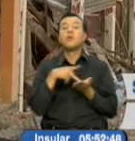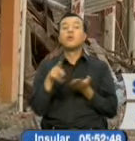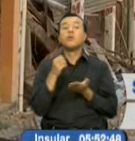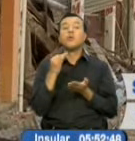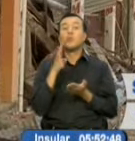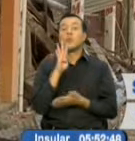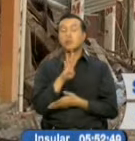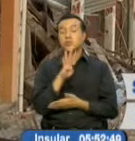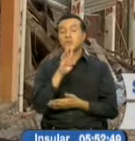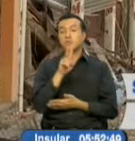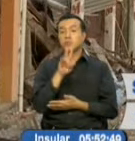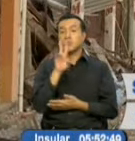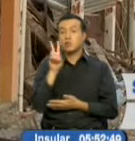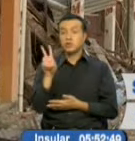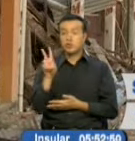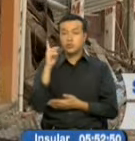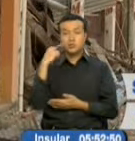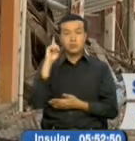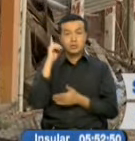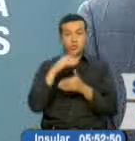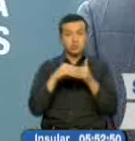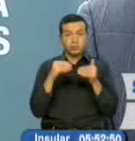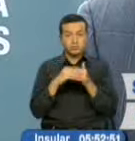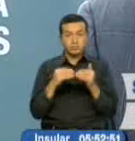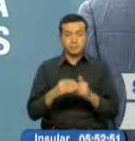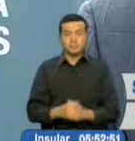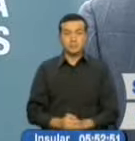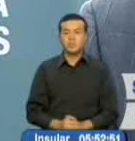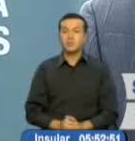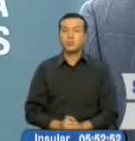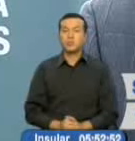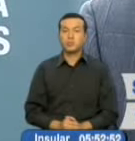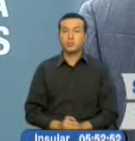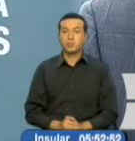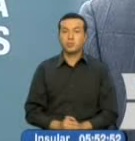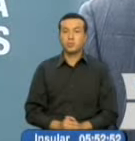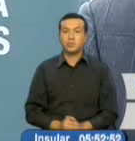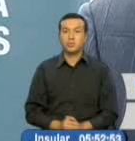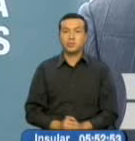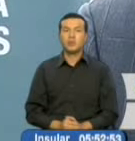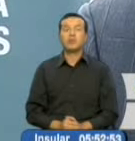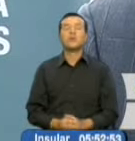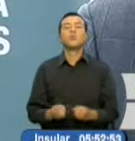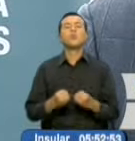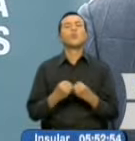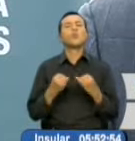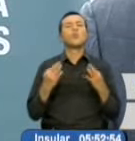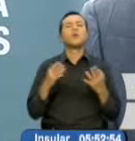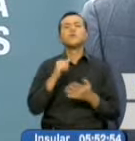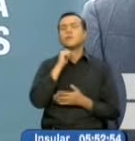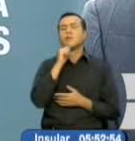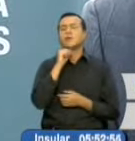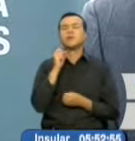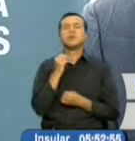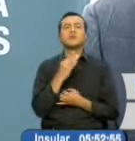de 422 millones de dólares. Quedan por indemnizarse